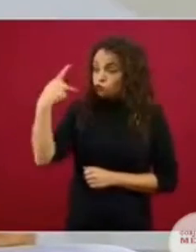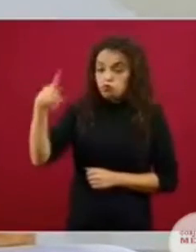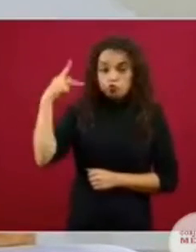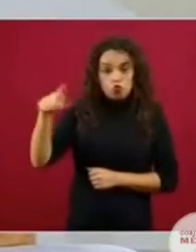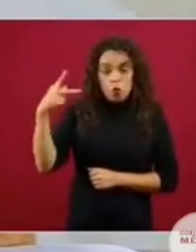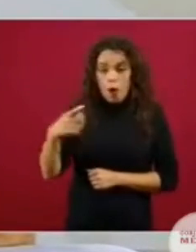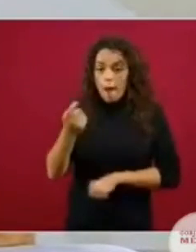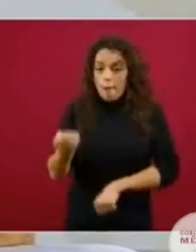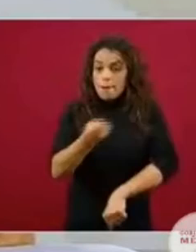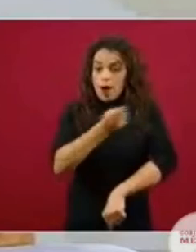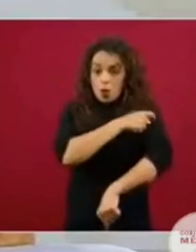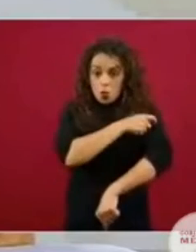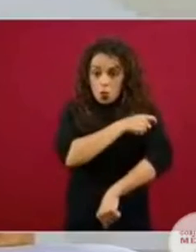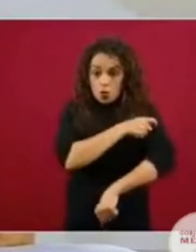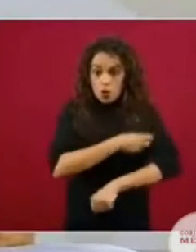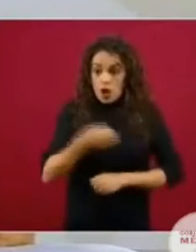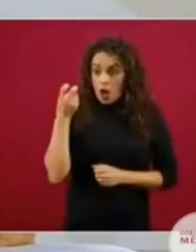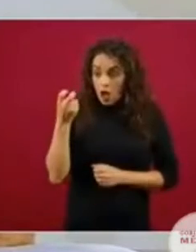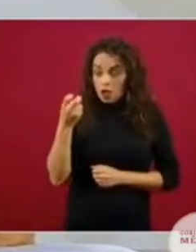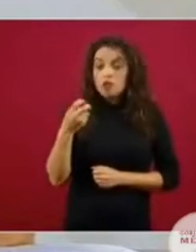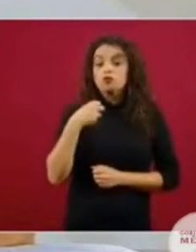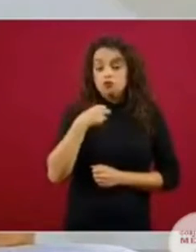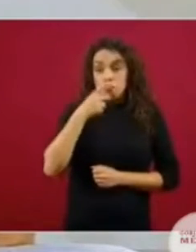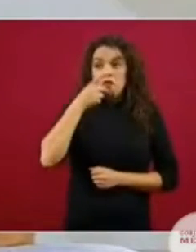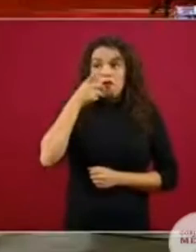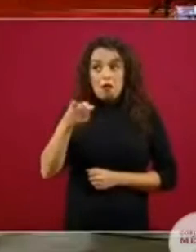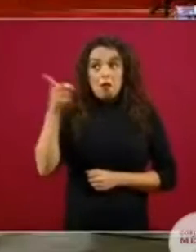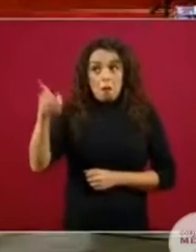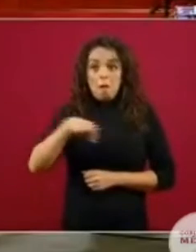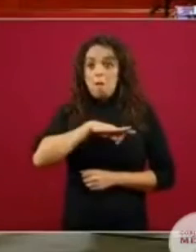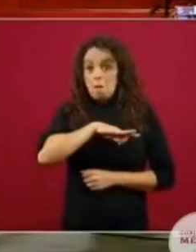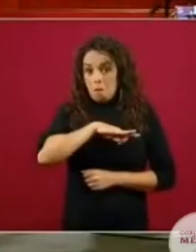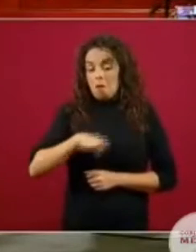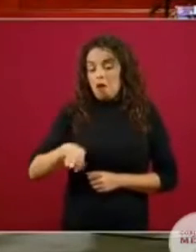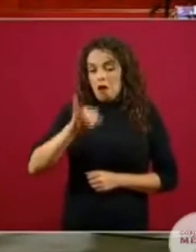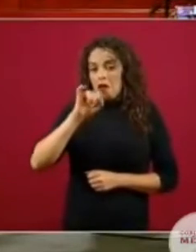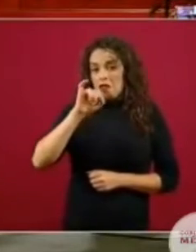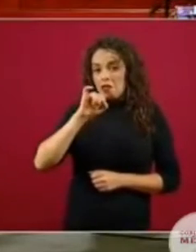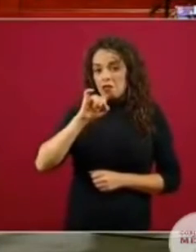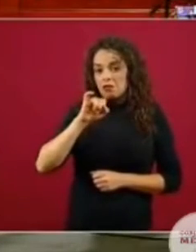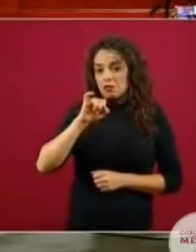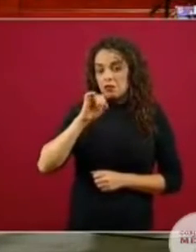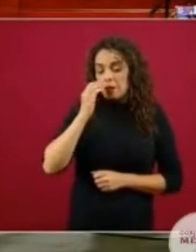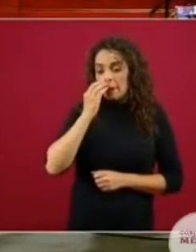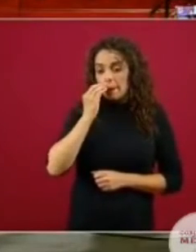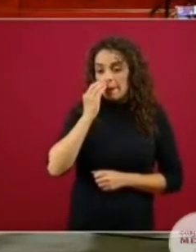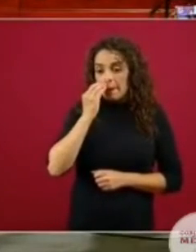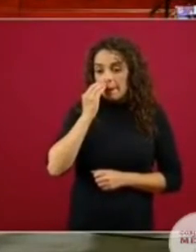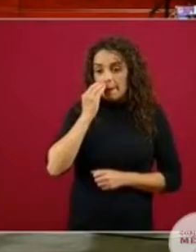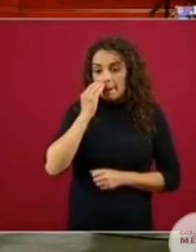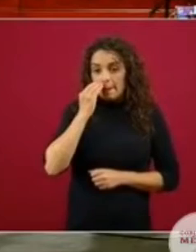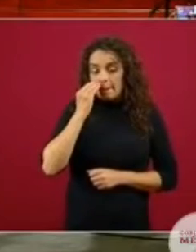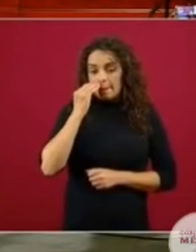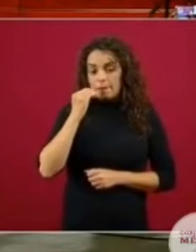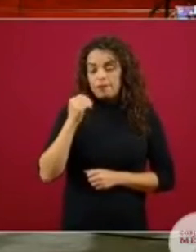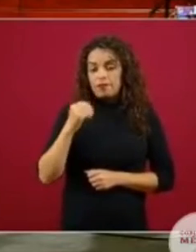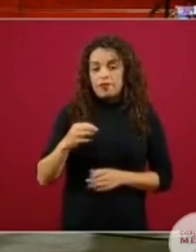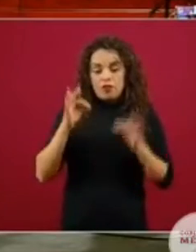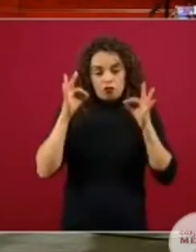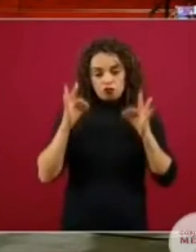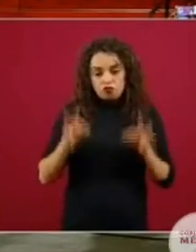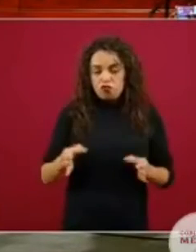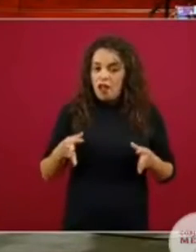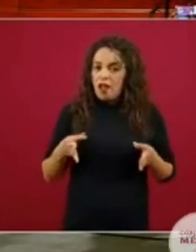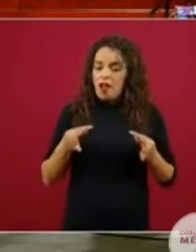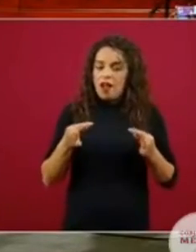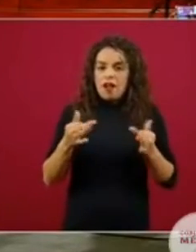señaló yo que es una de las que tiene más probabilidades de llegar no no primero pero sí con calidad y con la